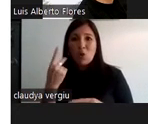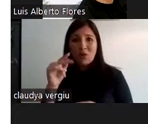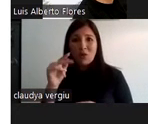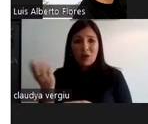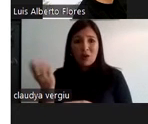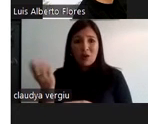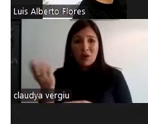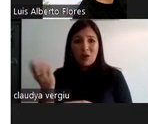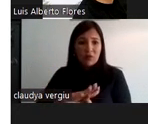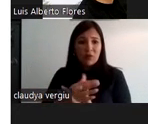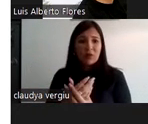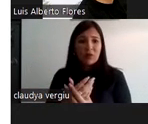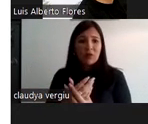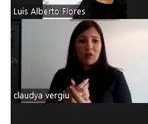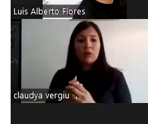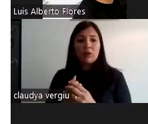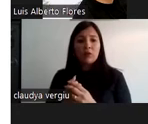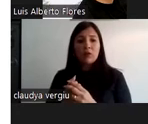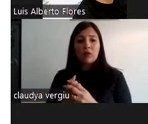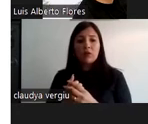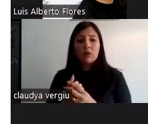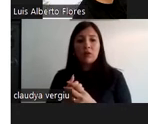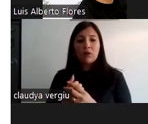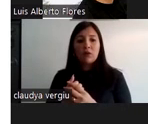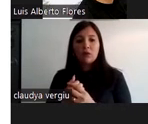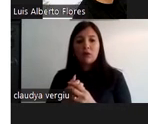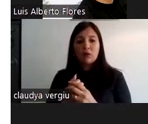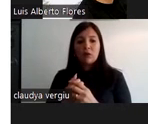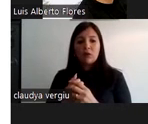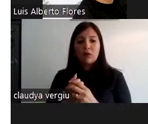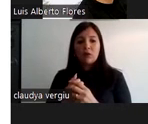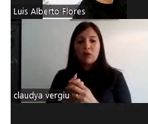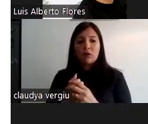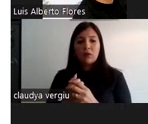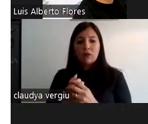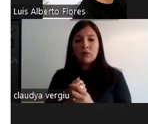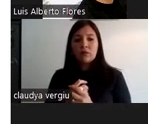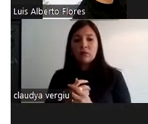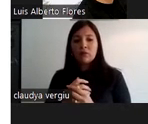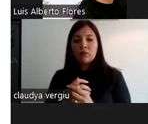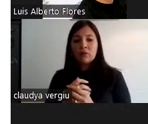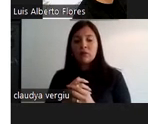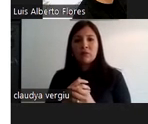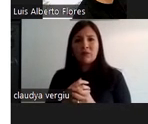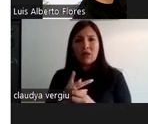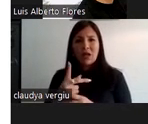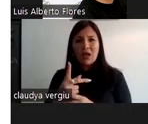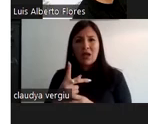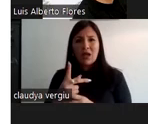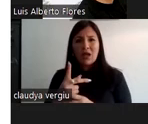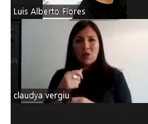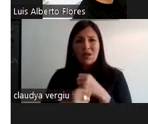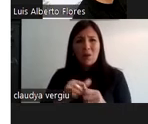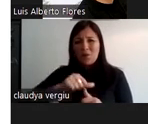primer semestre tráfico a la derecha febrero 24 febrero aproximadamente hay un tipo en el caso